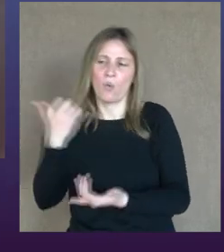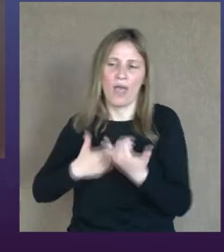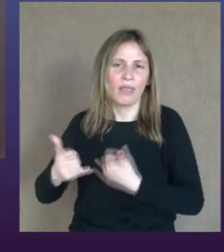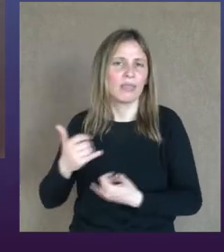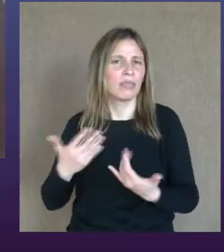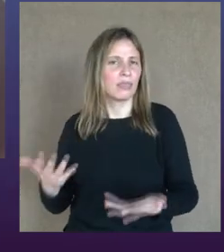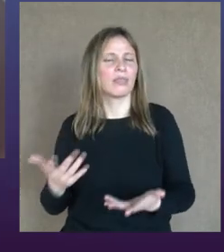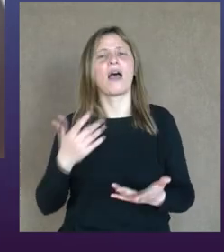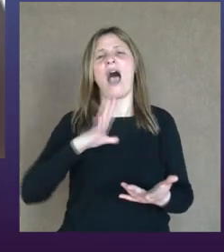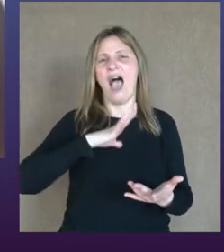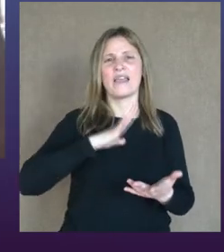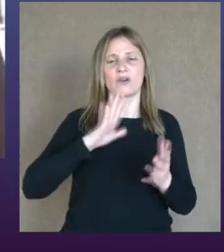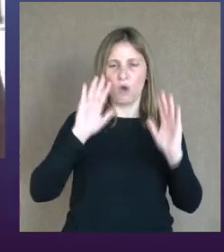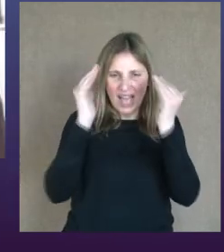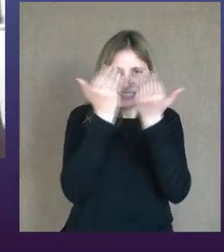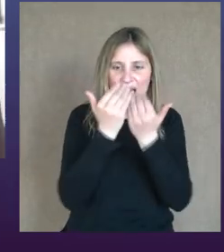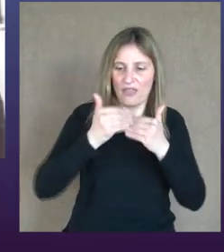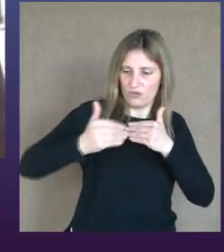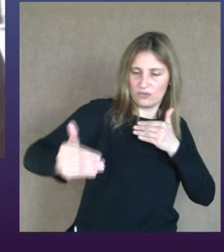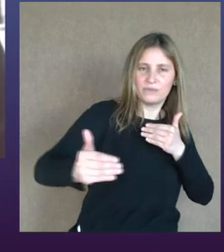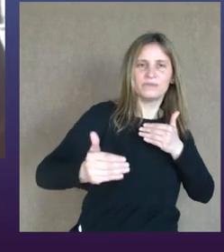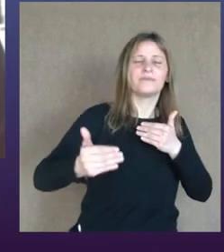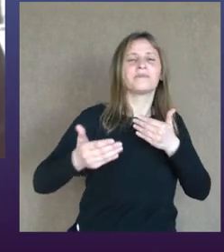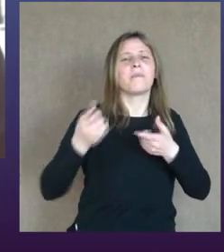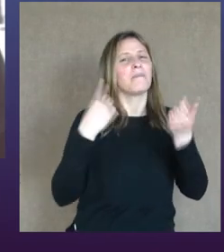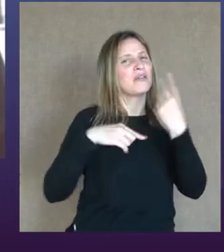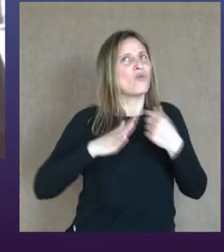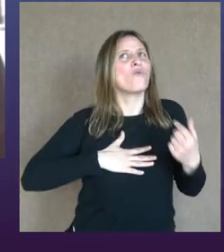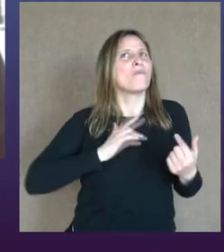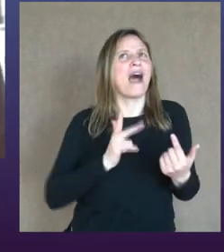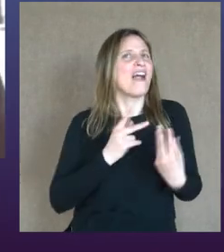particularmente, si bien había un aislamiento físico a nivel humano,